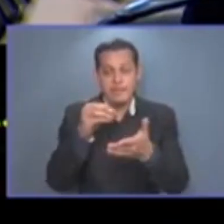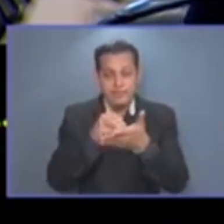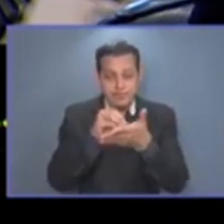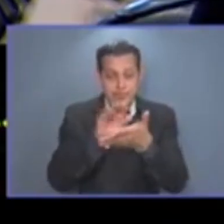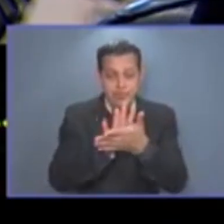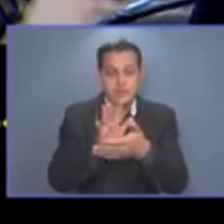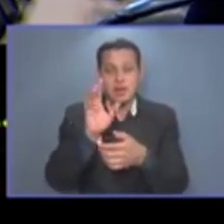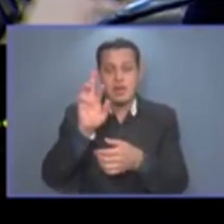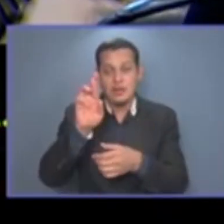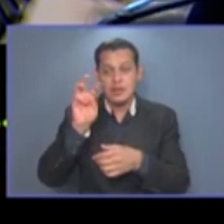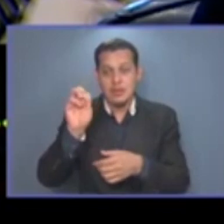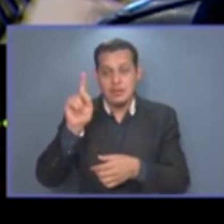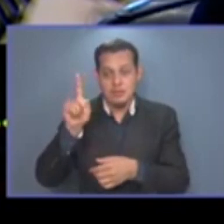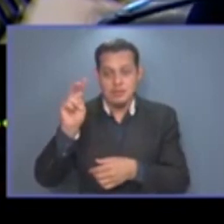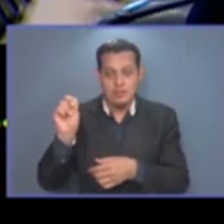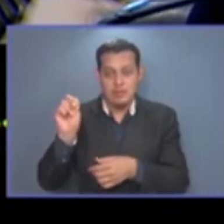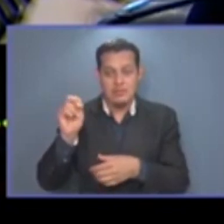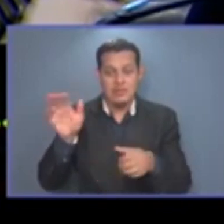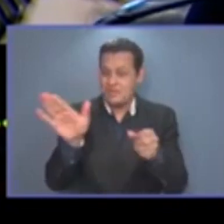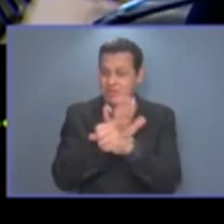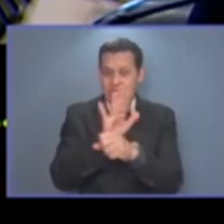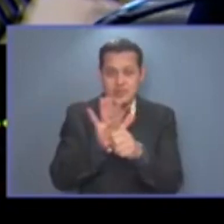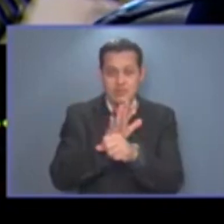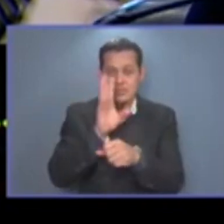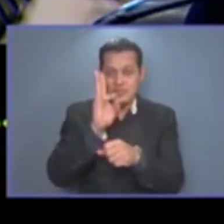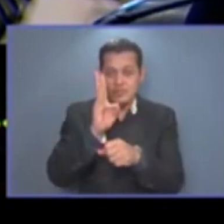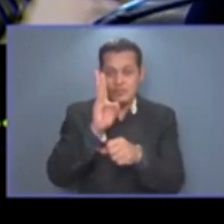del RNPN, hay un total de